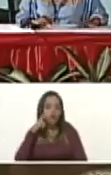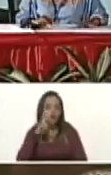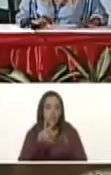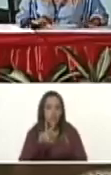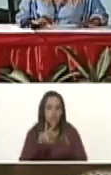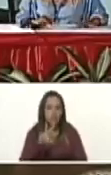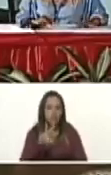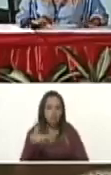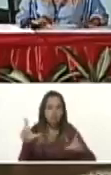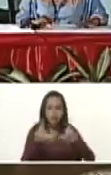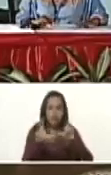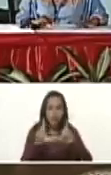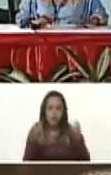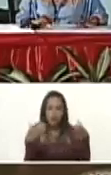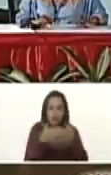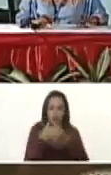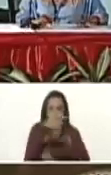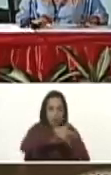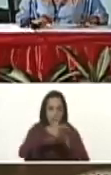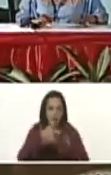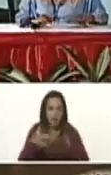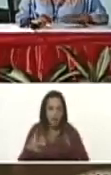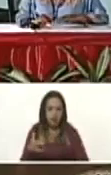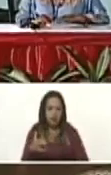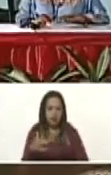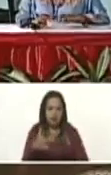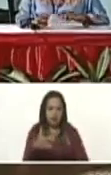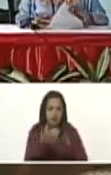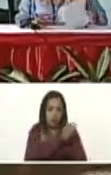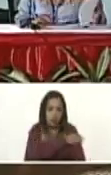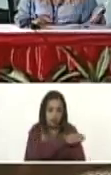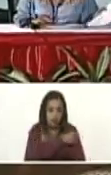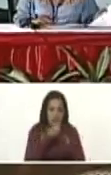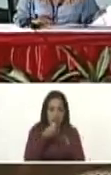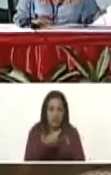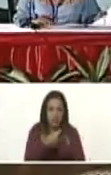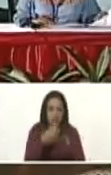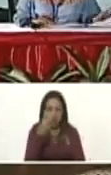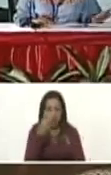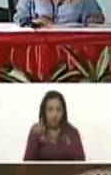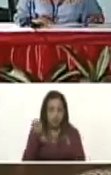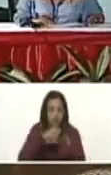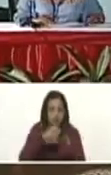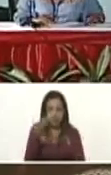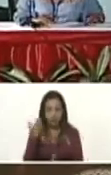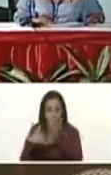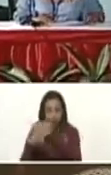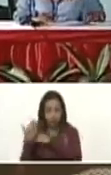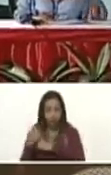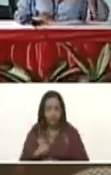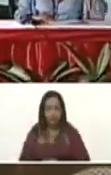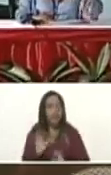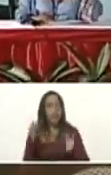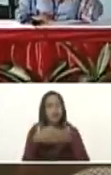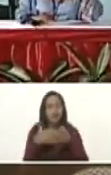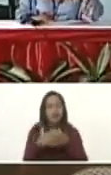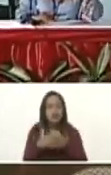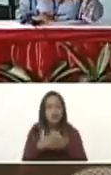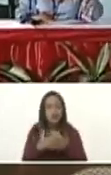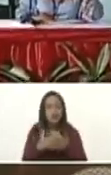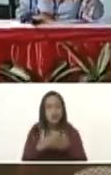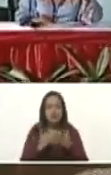una reunión de oligarcas donde decían, hace dos meses, una reunión en Santa